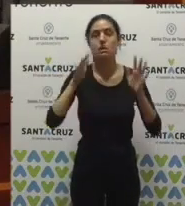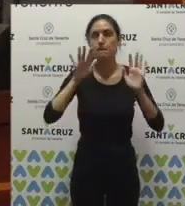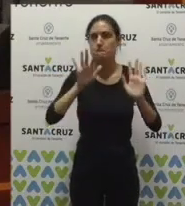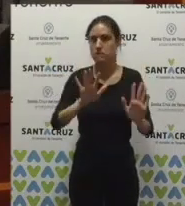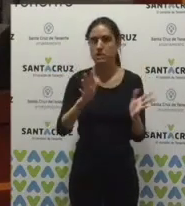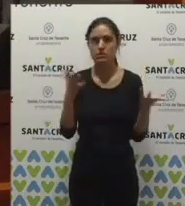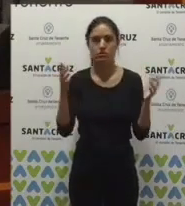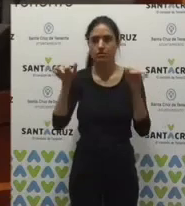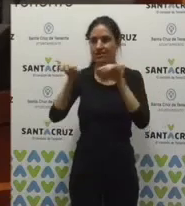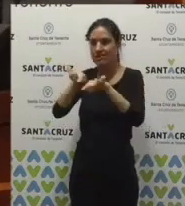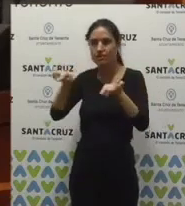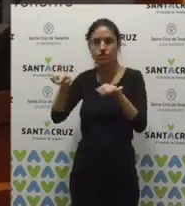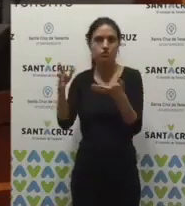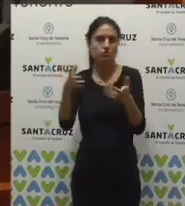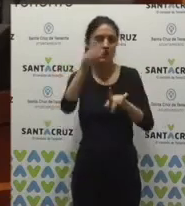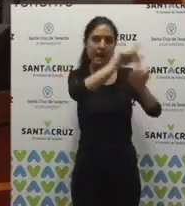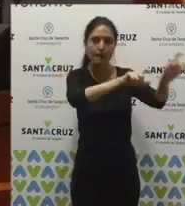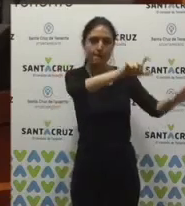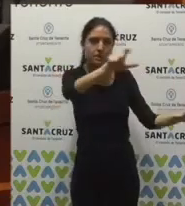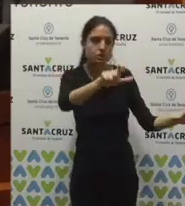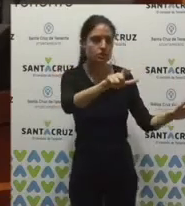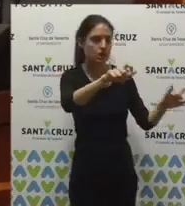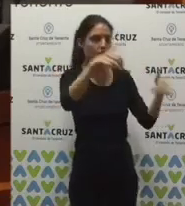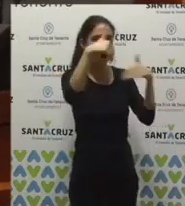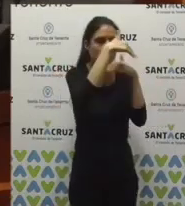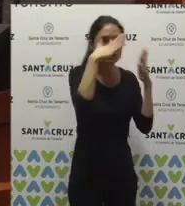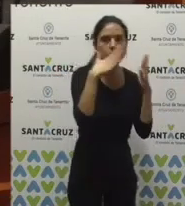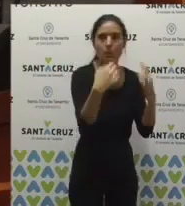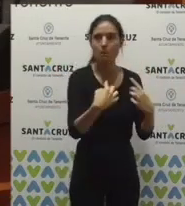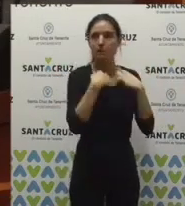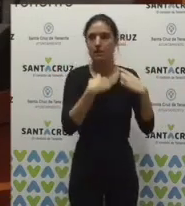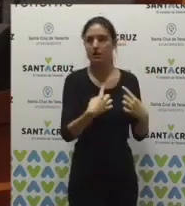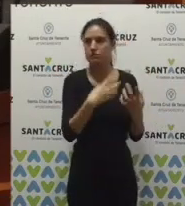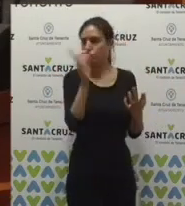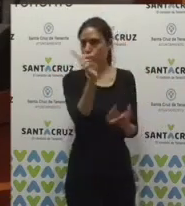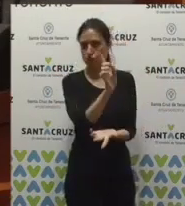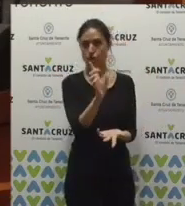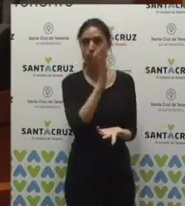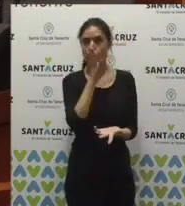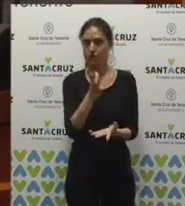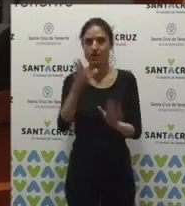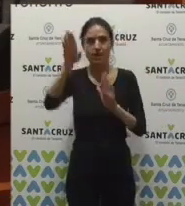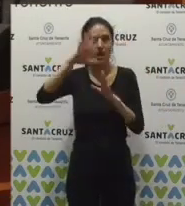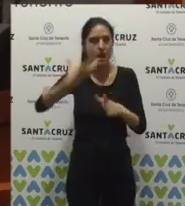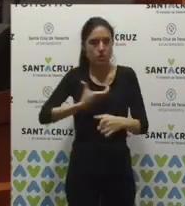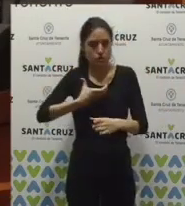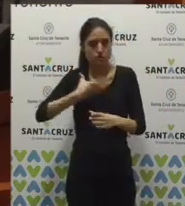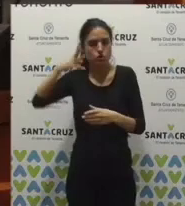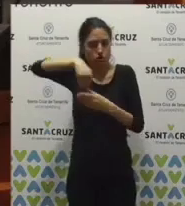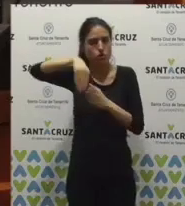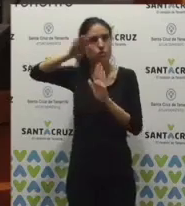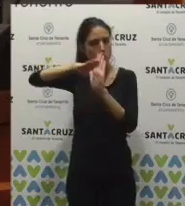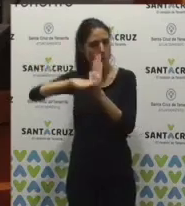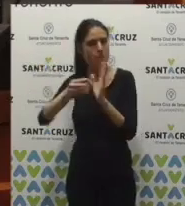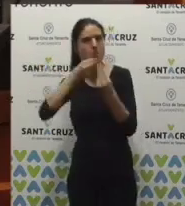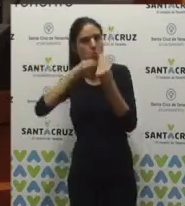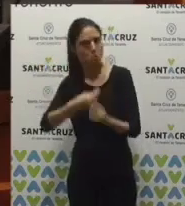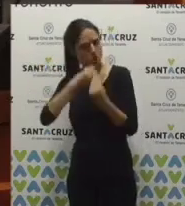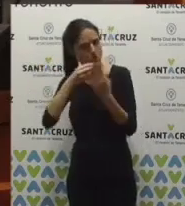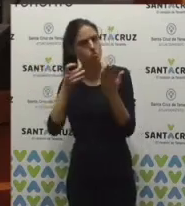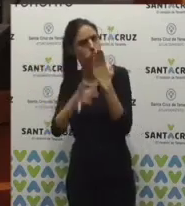quede está población sin atención por parte del ayuntamiento que como digo tiene un programa muy bueno con tasas de éxito muy importante